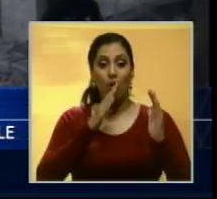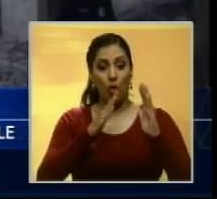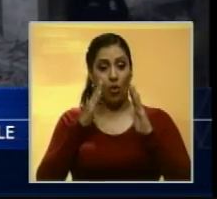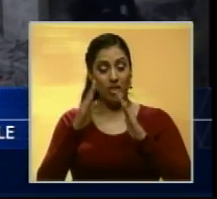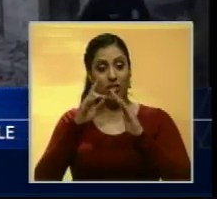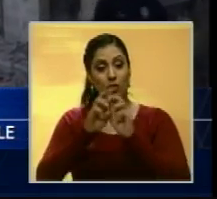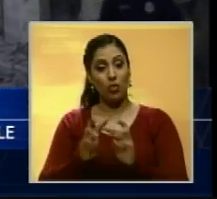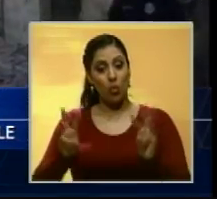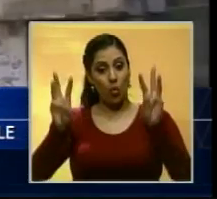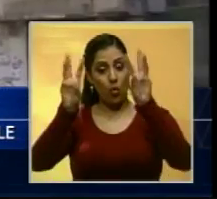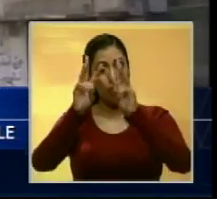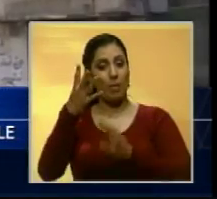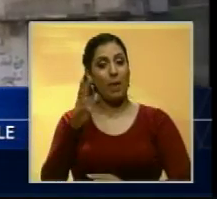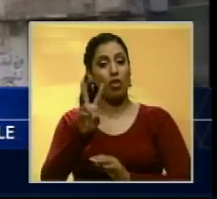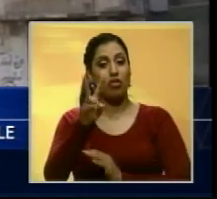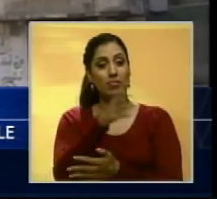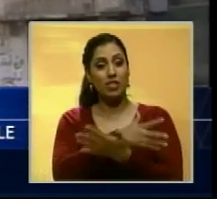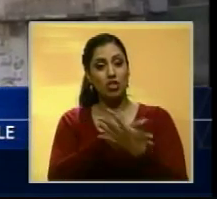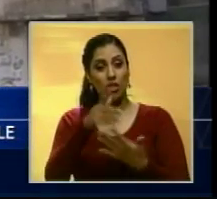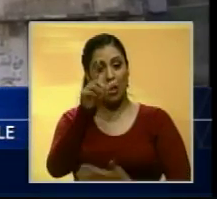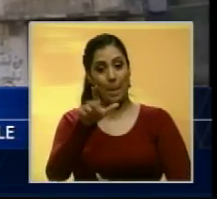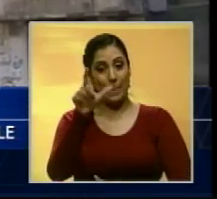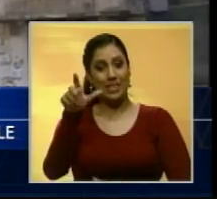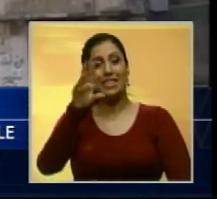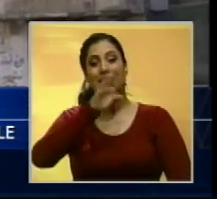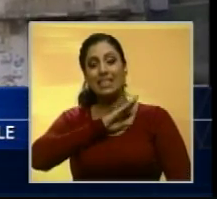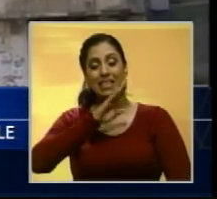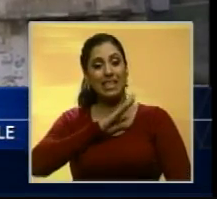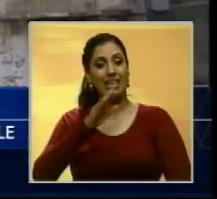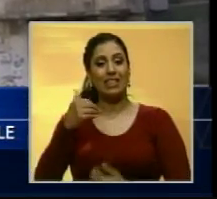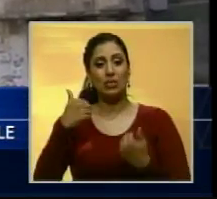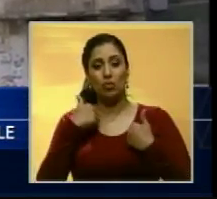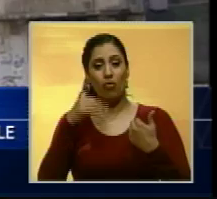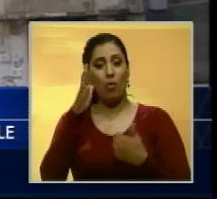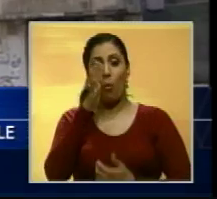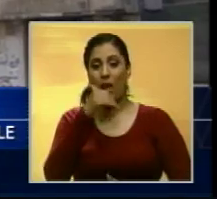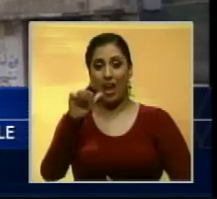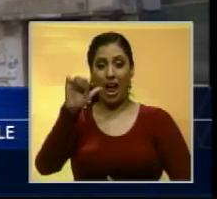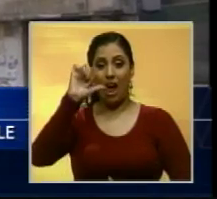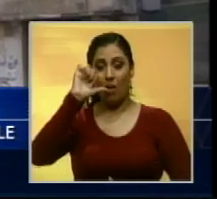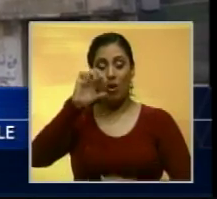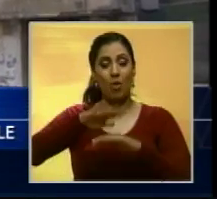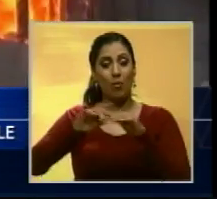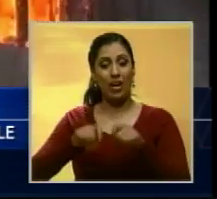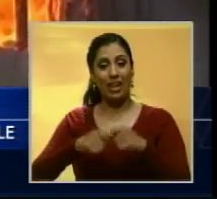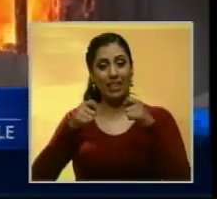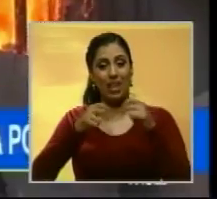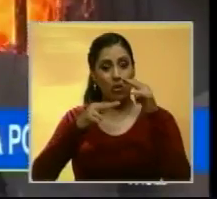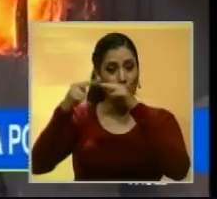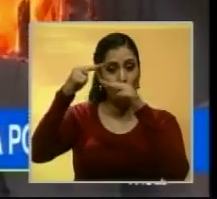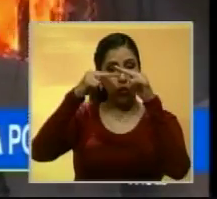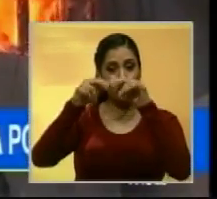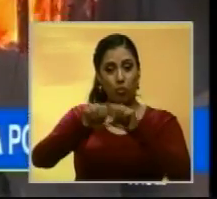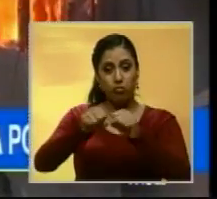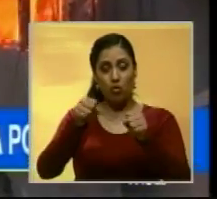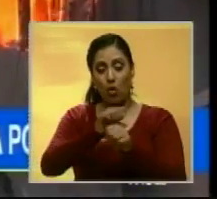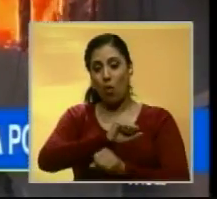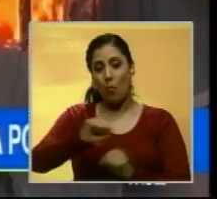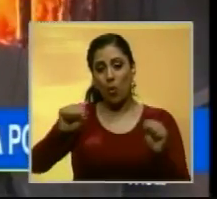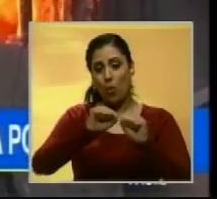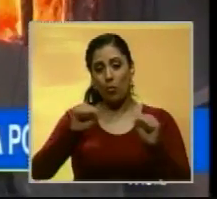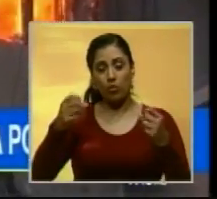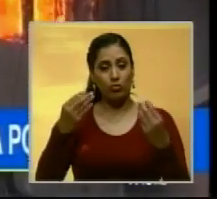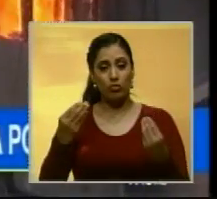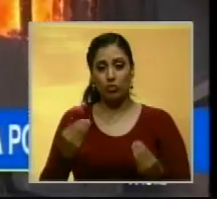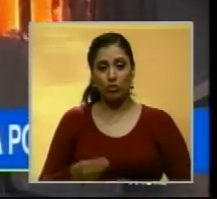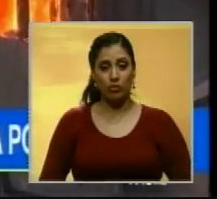Organización de Naciones Unidas, al menos 2 millones de habitantes se encuentran sin este servicio debido a los daños de infraestructura por los bombardeos.